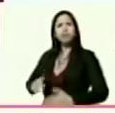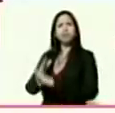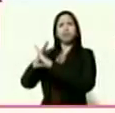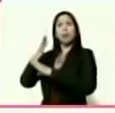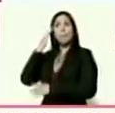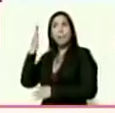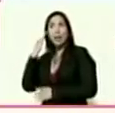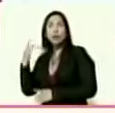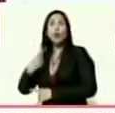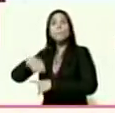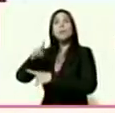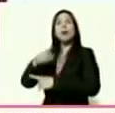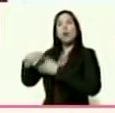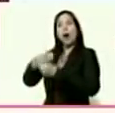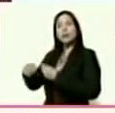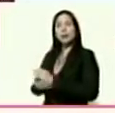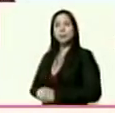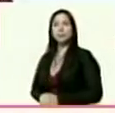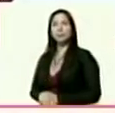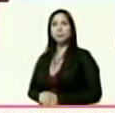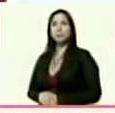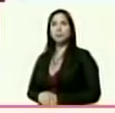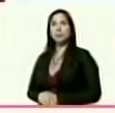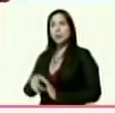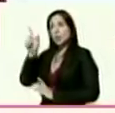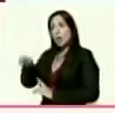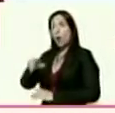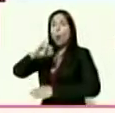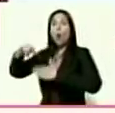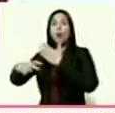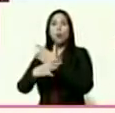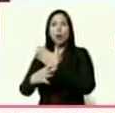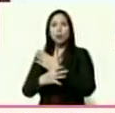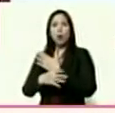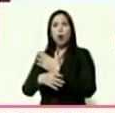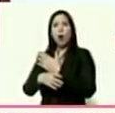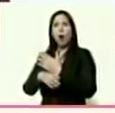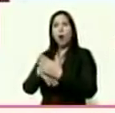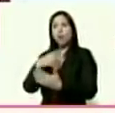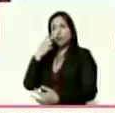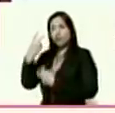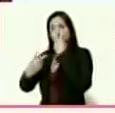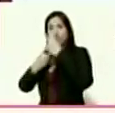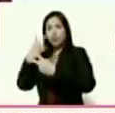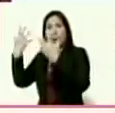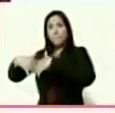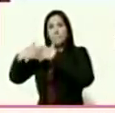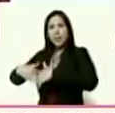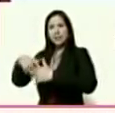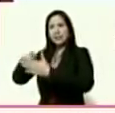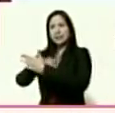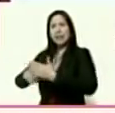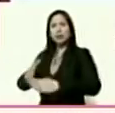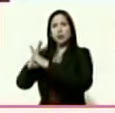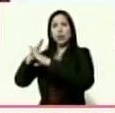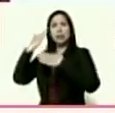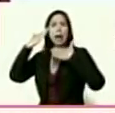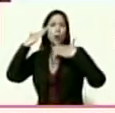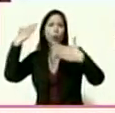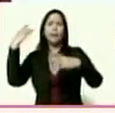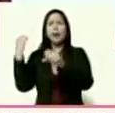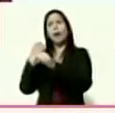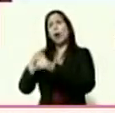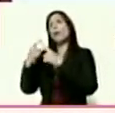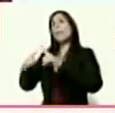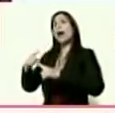que lo primero que va a hacer el señor Juanito Alimaña es ir a visitar esas empresas que sancionen, ir a saludar a los trabajadores para que los trabajadores los